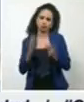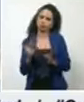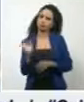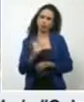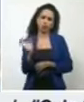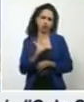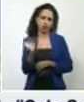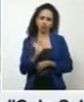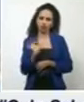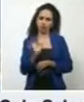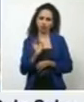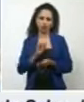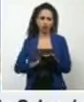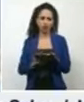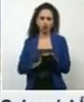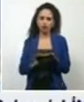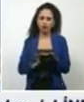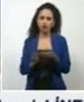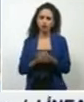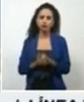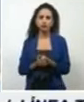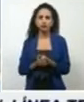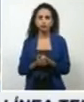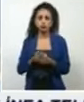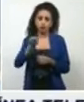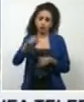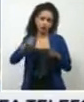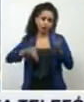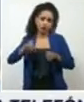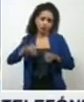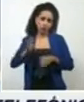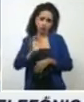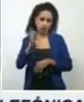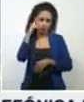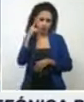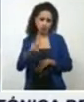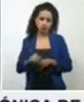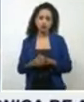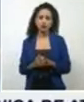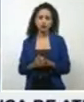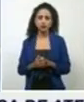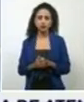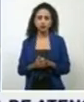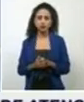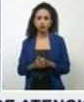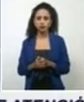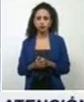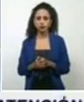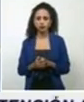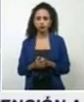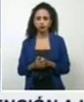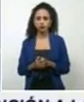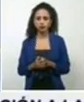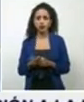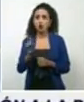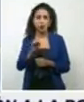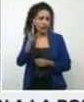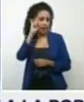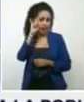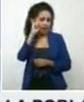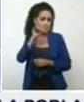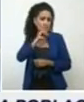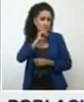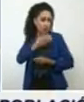hacia su hijo durante esta etapa. No por la lactancia materna.